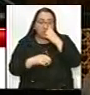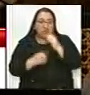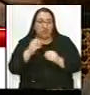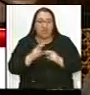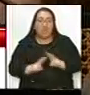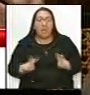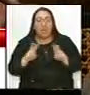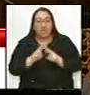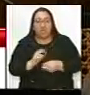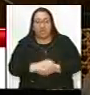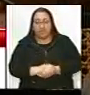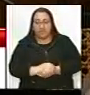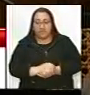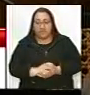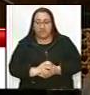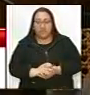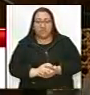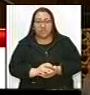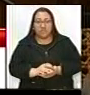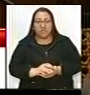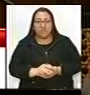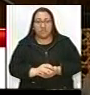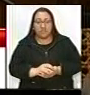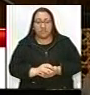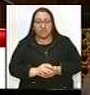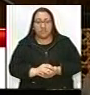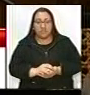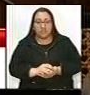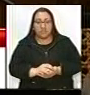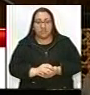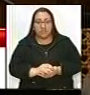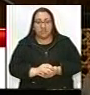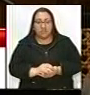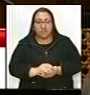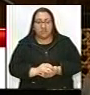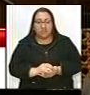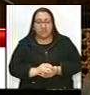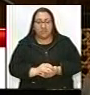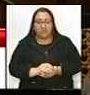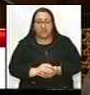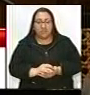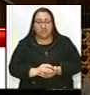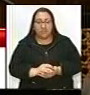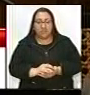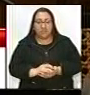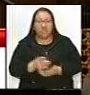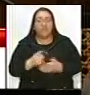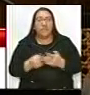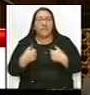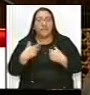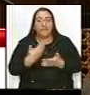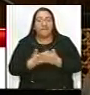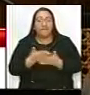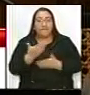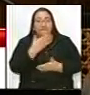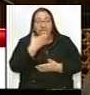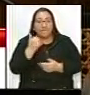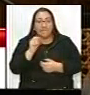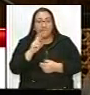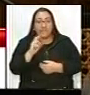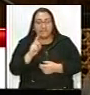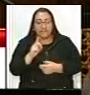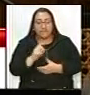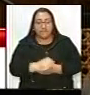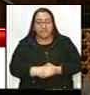valores menores dicho esto siente que tenemos como propuesta para mejorar la red dorsal